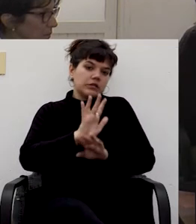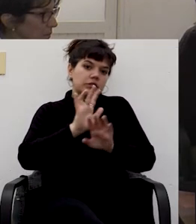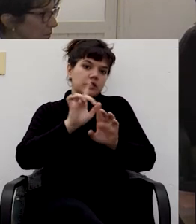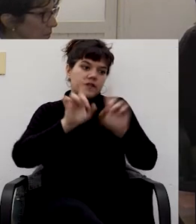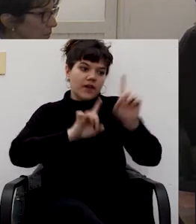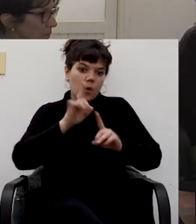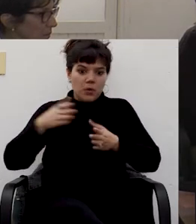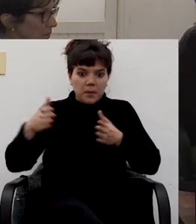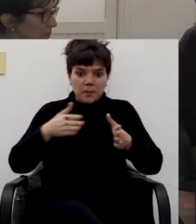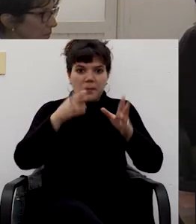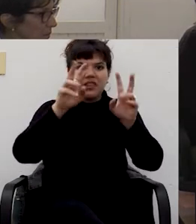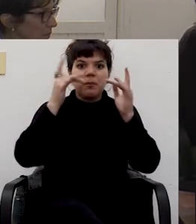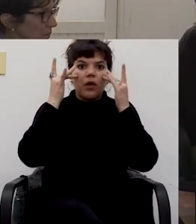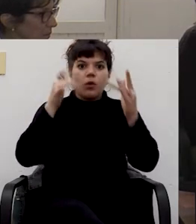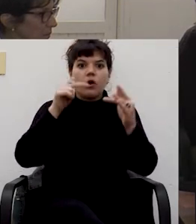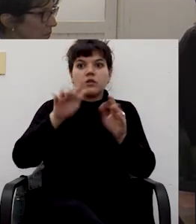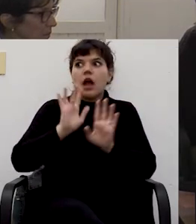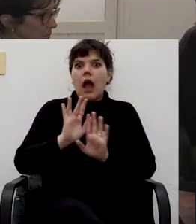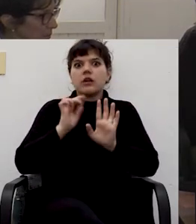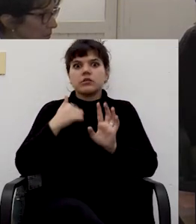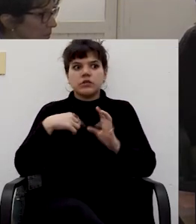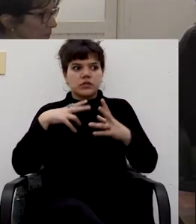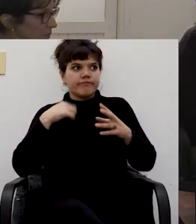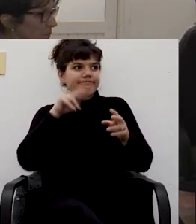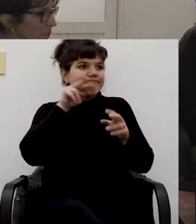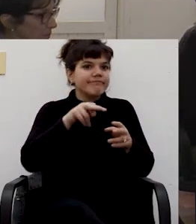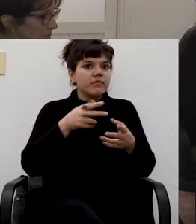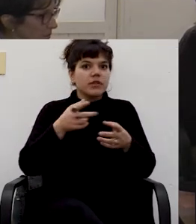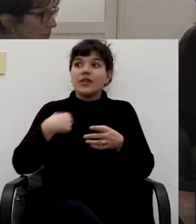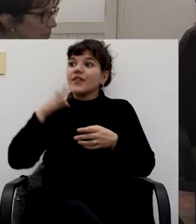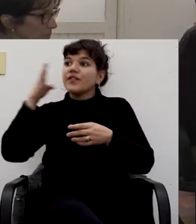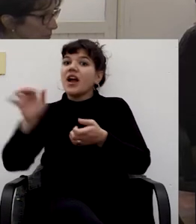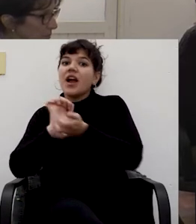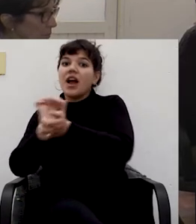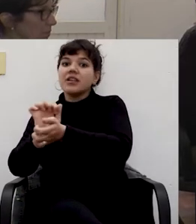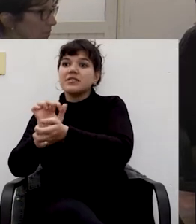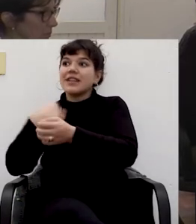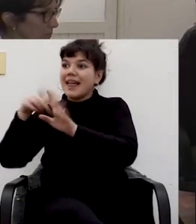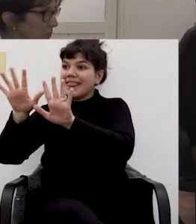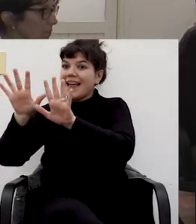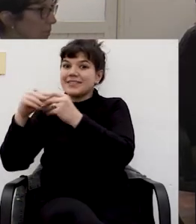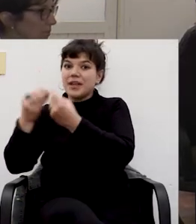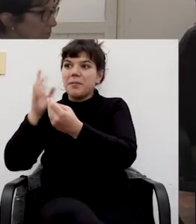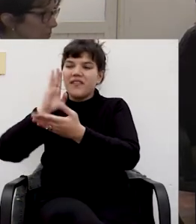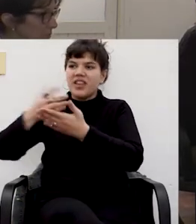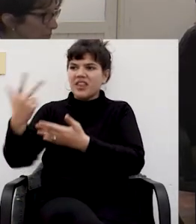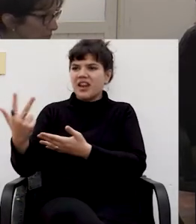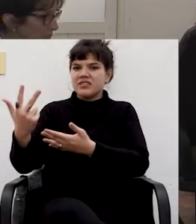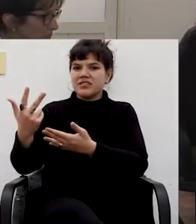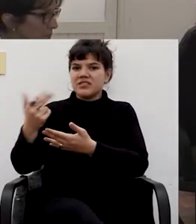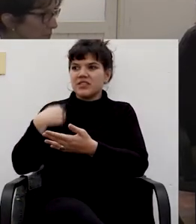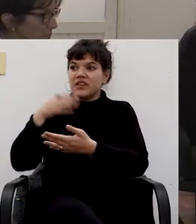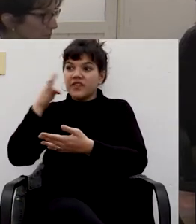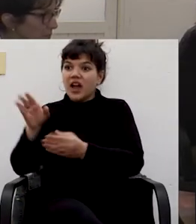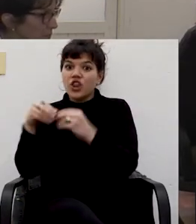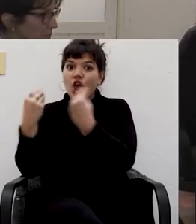su trayectoria educativa, y eso es con lo que nos enfrentamos. Vamos a la cárcel y tenían que haber 10 y hay 3, vamos a la cárcel y tenían que estar